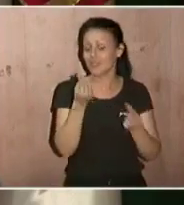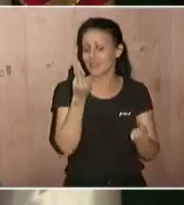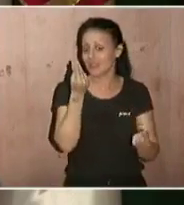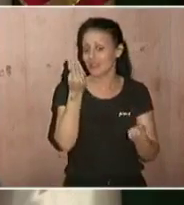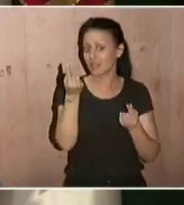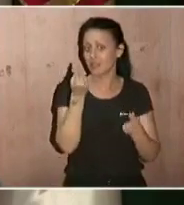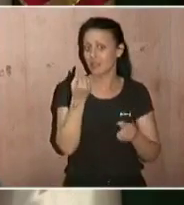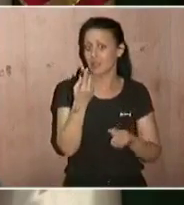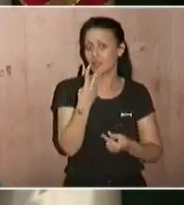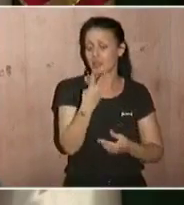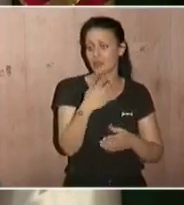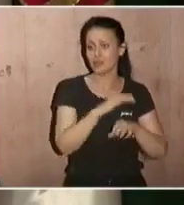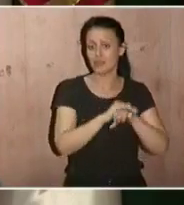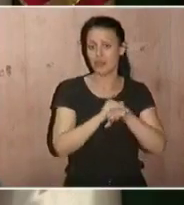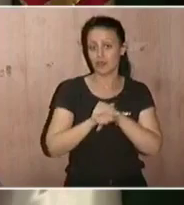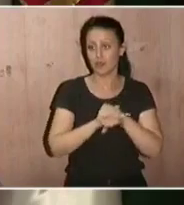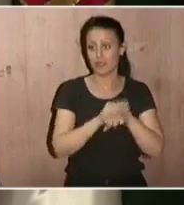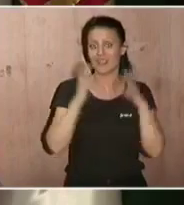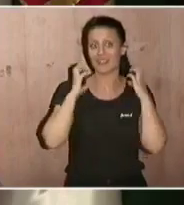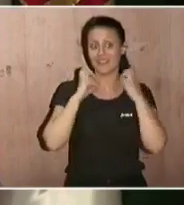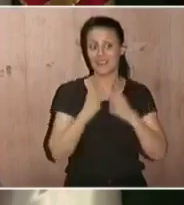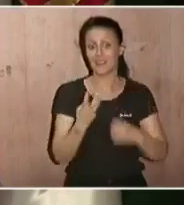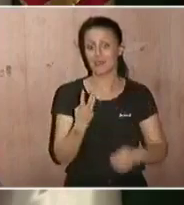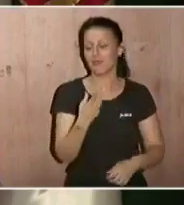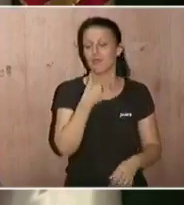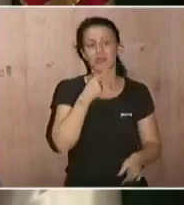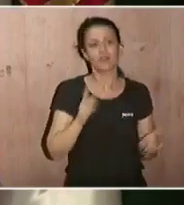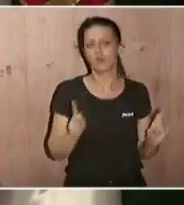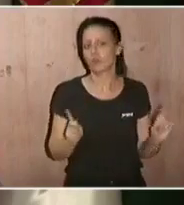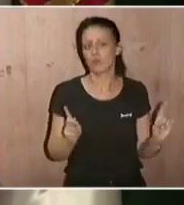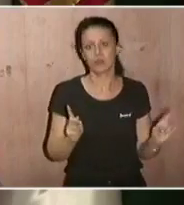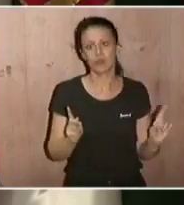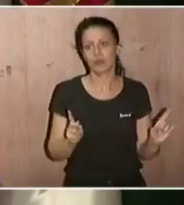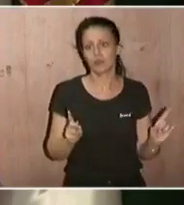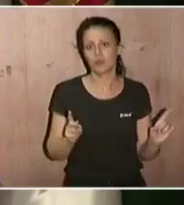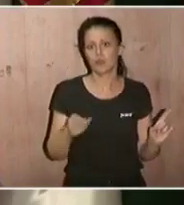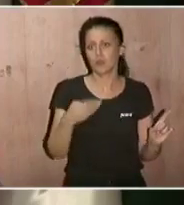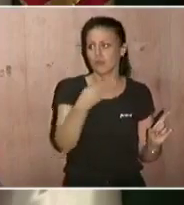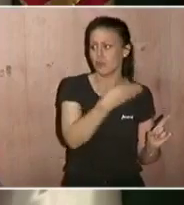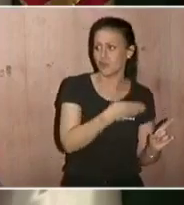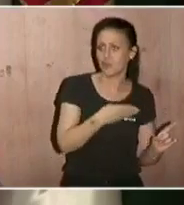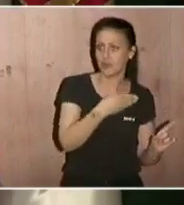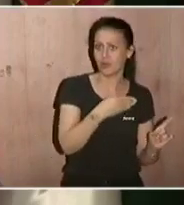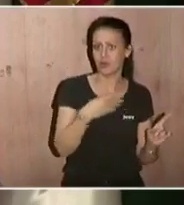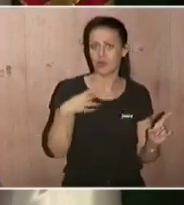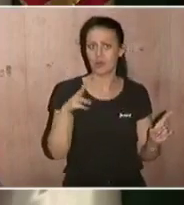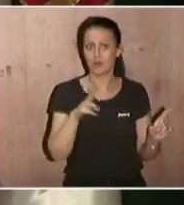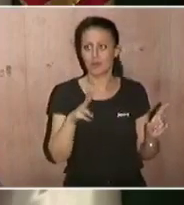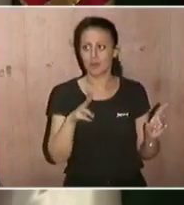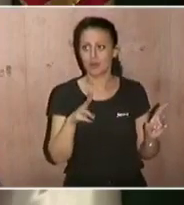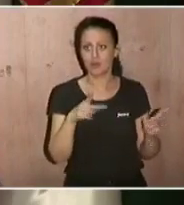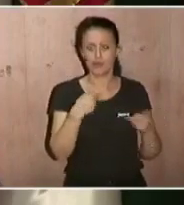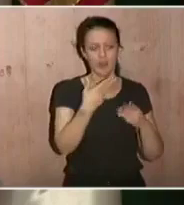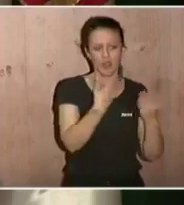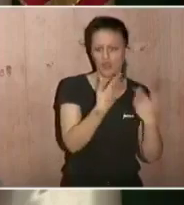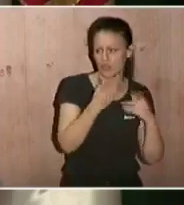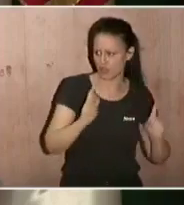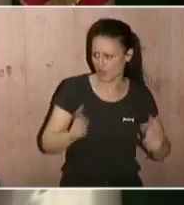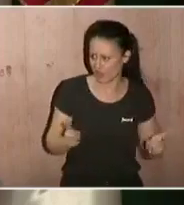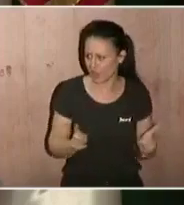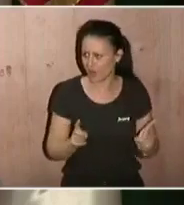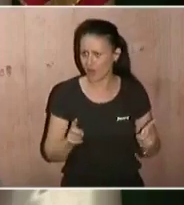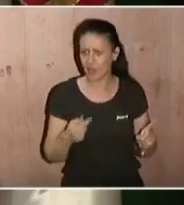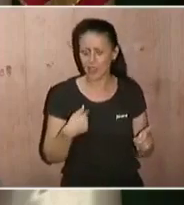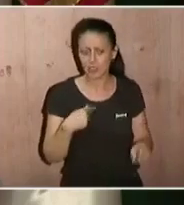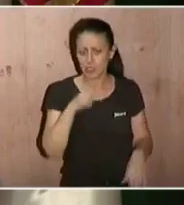tres colegas, entre los tres catedráticos, no fue fácil. Bermejo y Envid, como es sabido, casi no se hablaban, y yo no